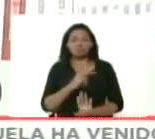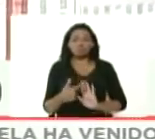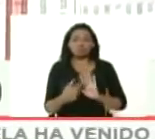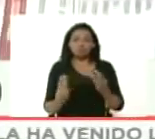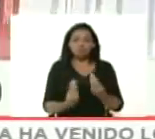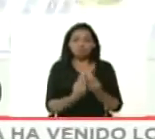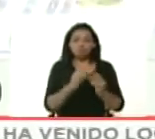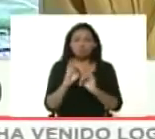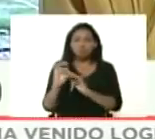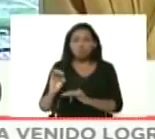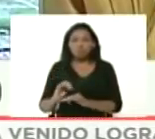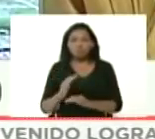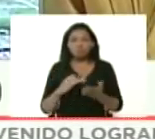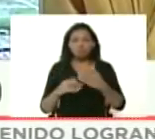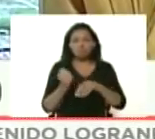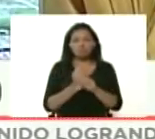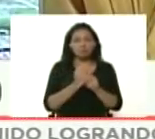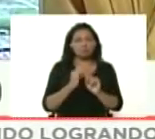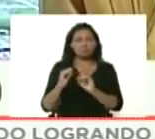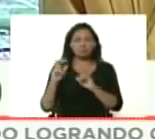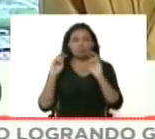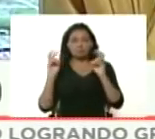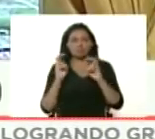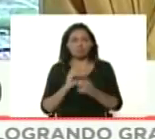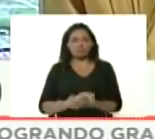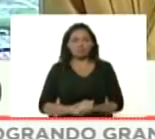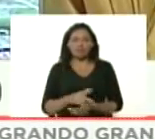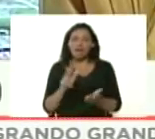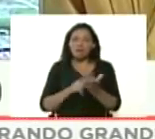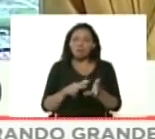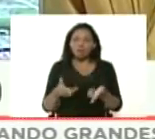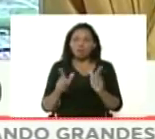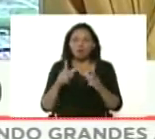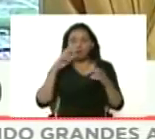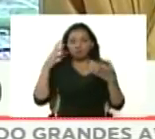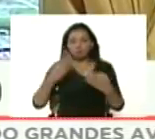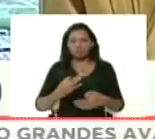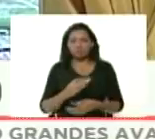ustedes, trabaje en estos temas. Aprobado, aquí está oficialmente.